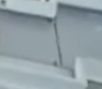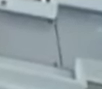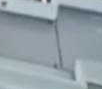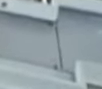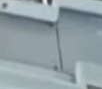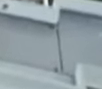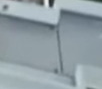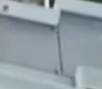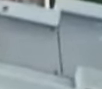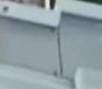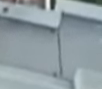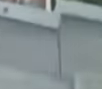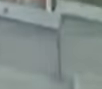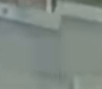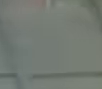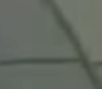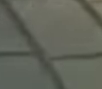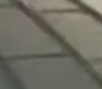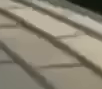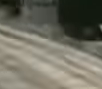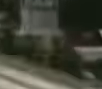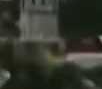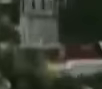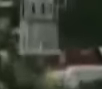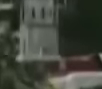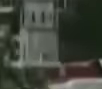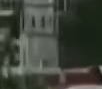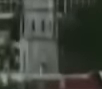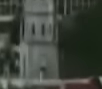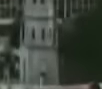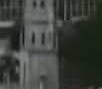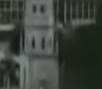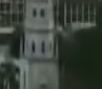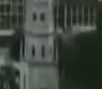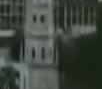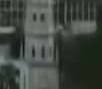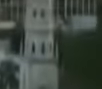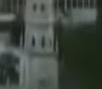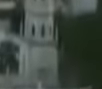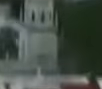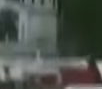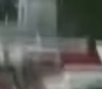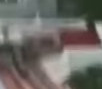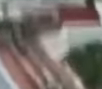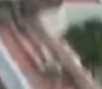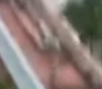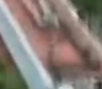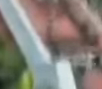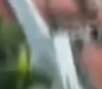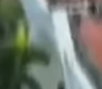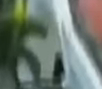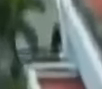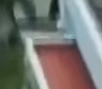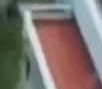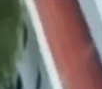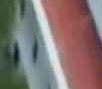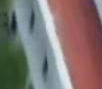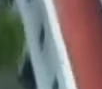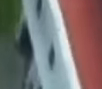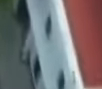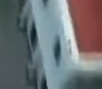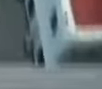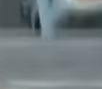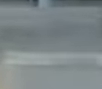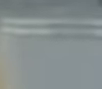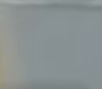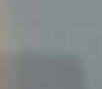detalla que el mapa político de Venezuela debe incluir el territorio del estado de la Guayana Esequiba y prevé sanciones para quien